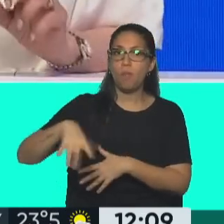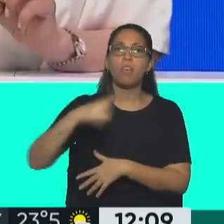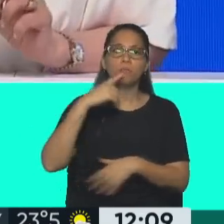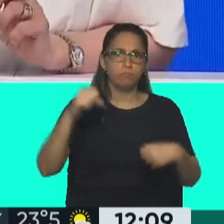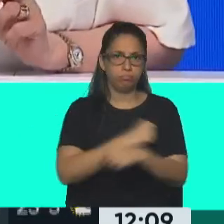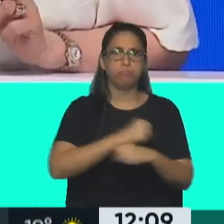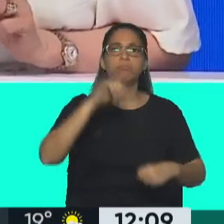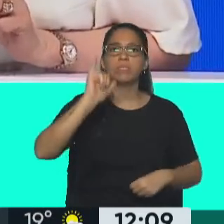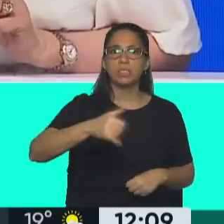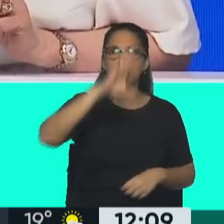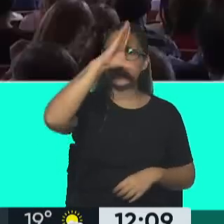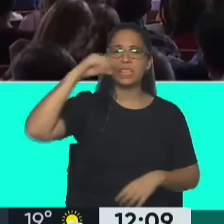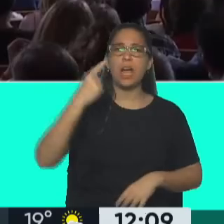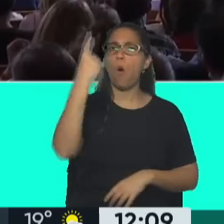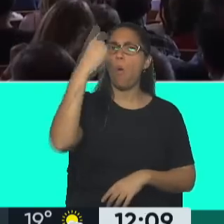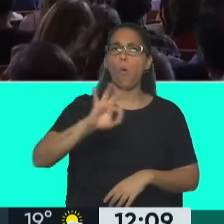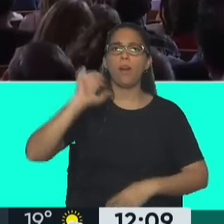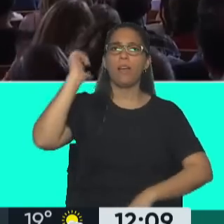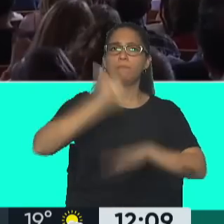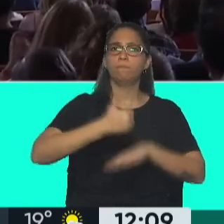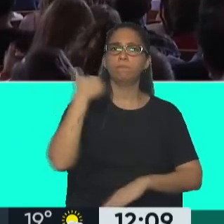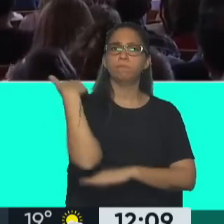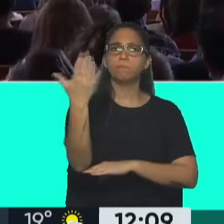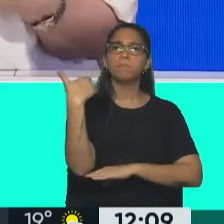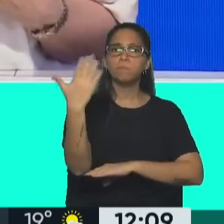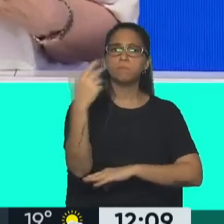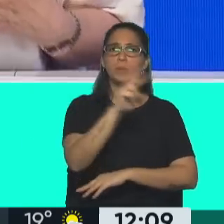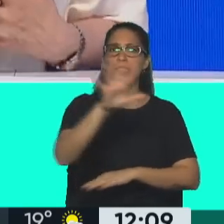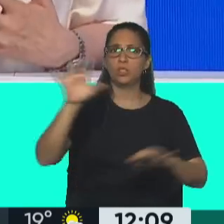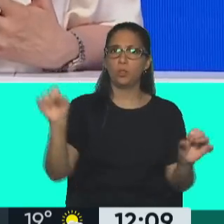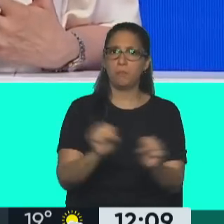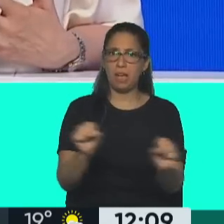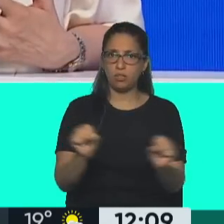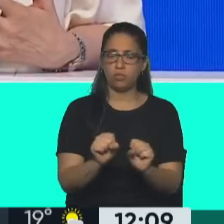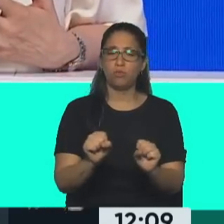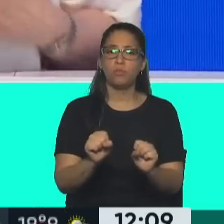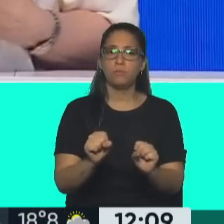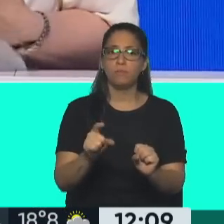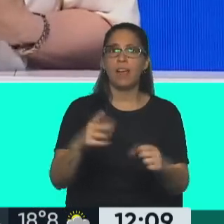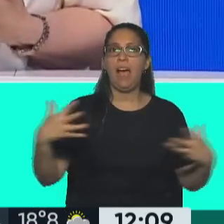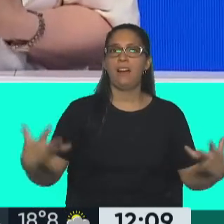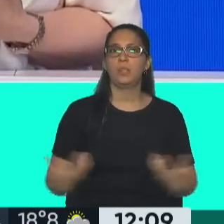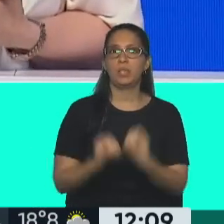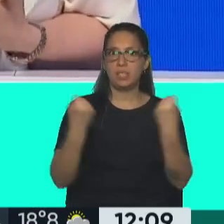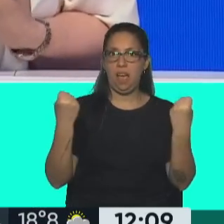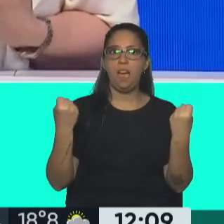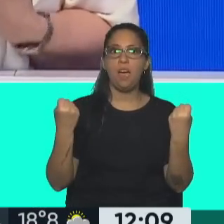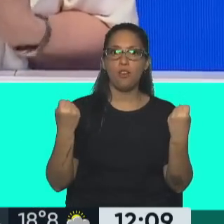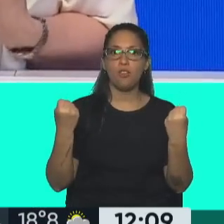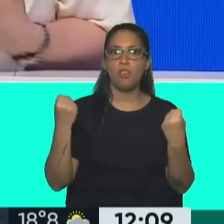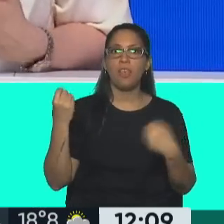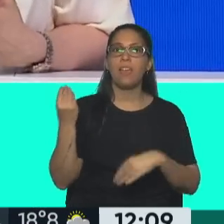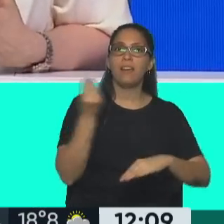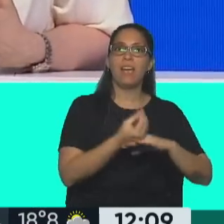de Kirchner será la única oradora entonces en este acto el 25 de mayo, cuando se cumple un aniversario de la asunción de